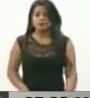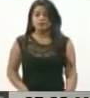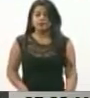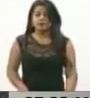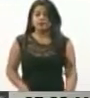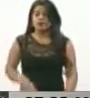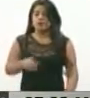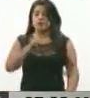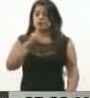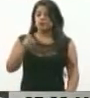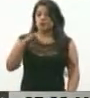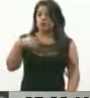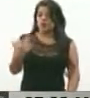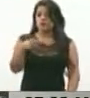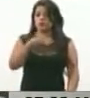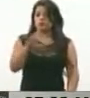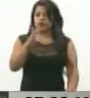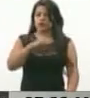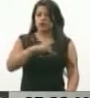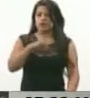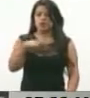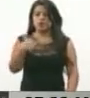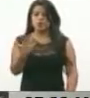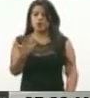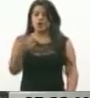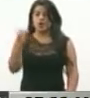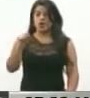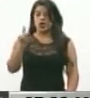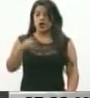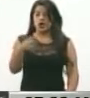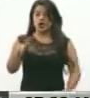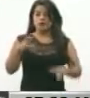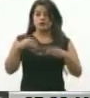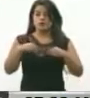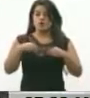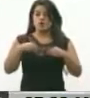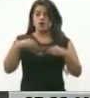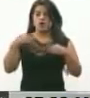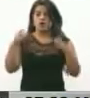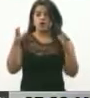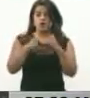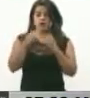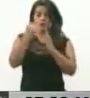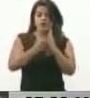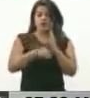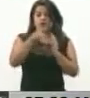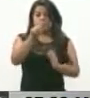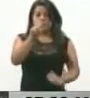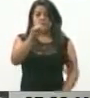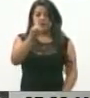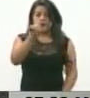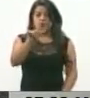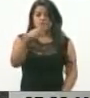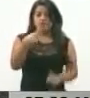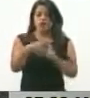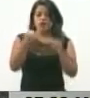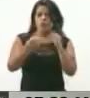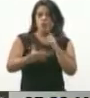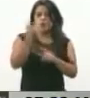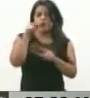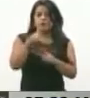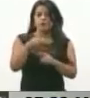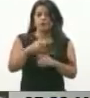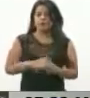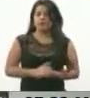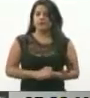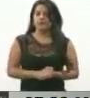sido la receptividad de la gente? ¿Qué aceptación ha tenido esta funcionalidad del TDA y cómo se logró esta plataforma? Claro, bueno,